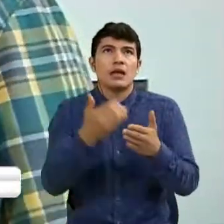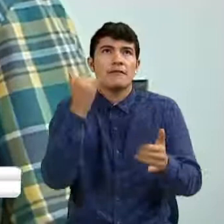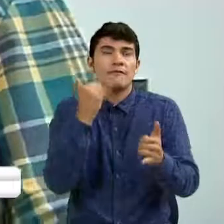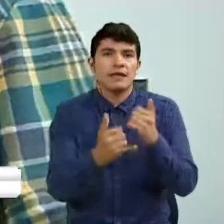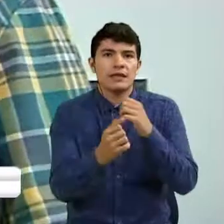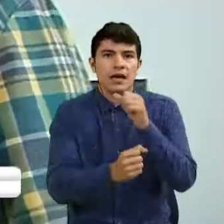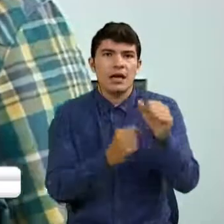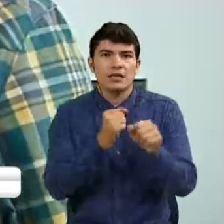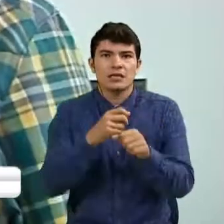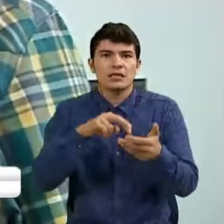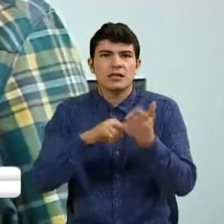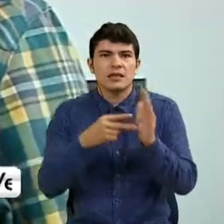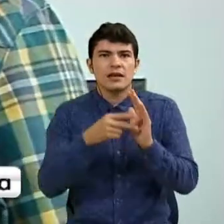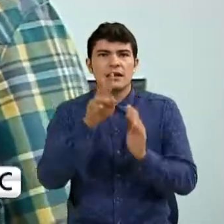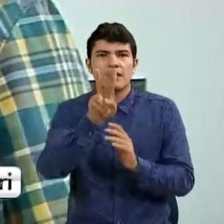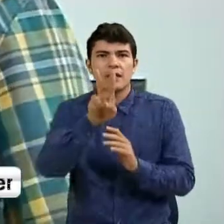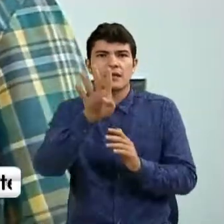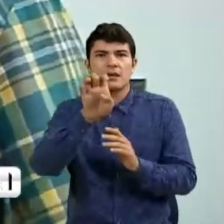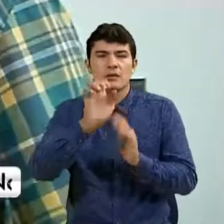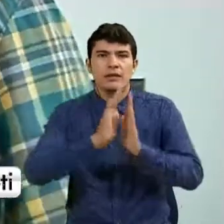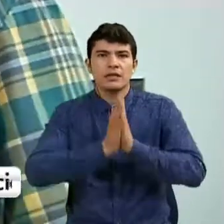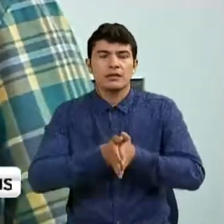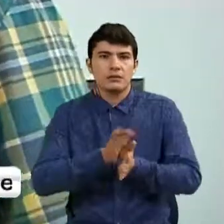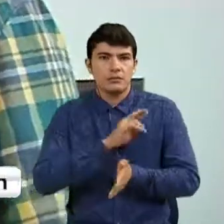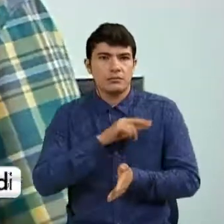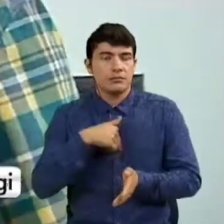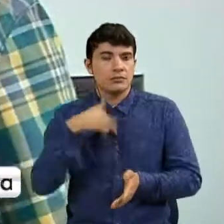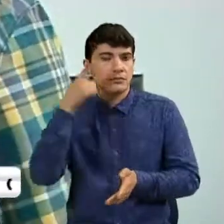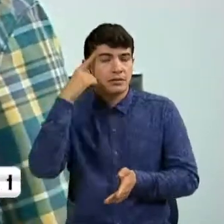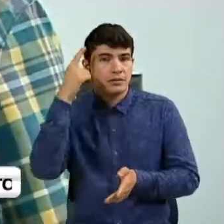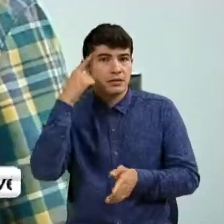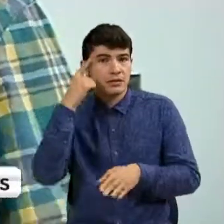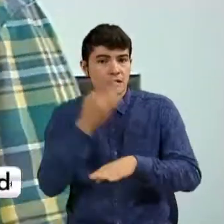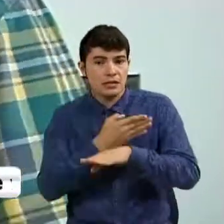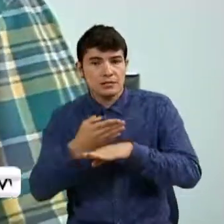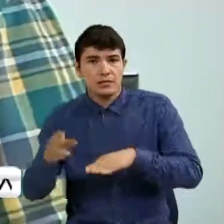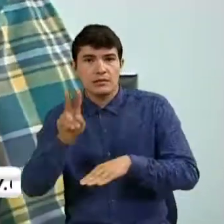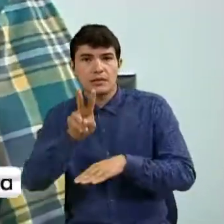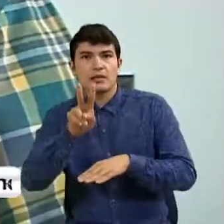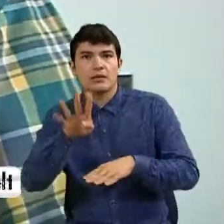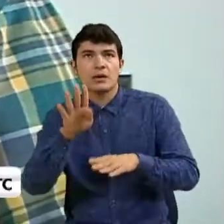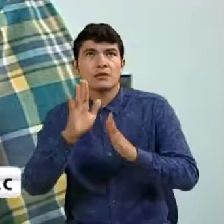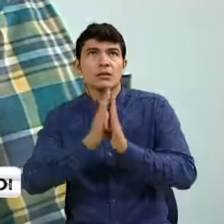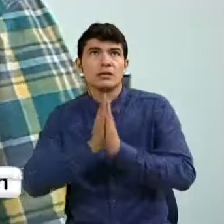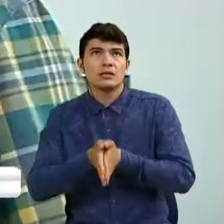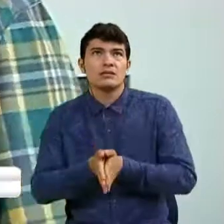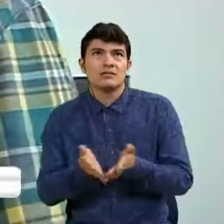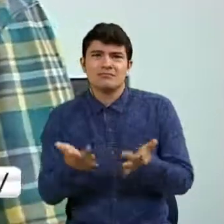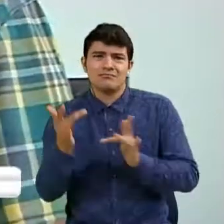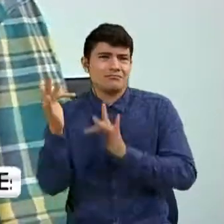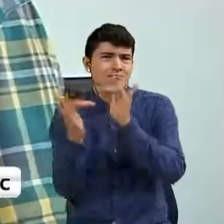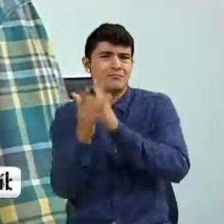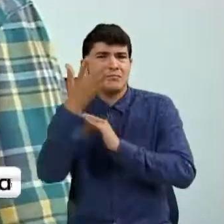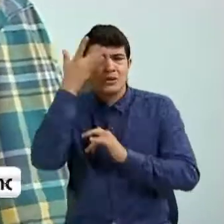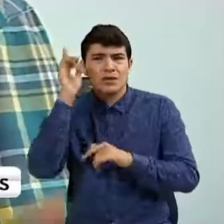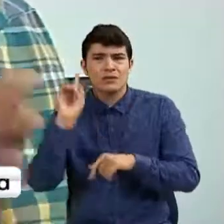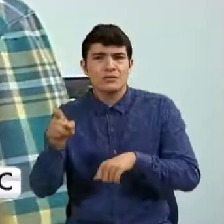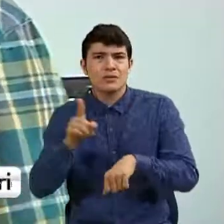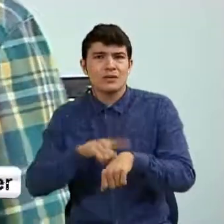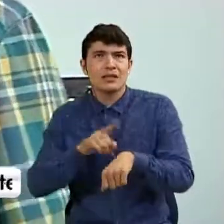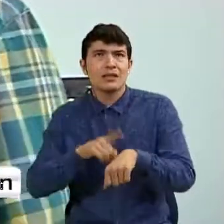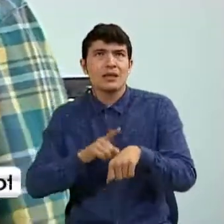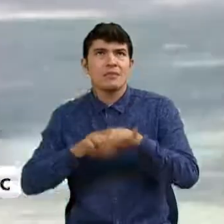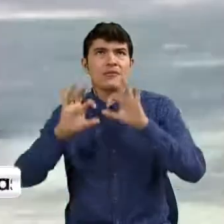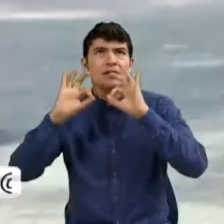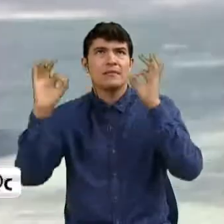es decir hasta el 29 de diciembre nosotros pensamos que después 4 de diciembre pues sin procedente porque es un tiempo para la